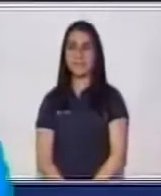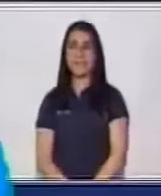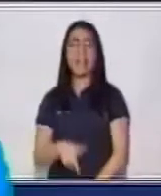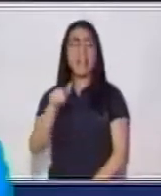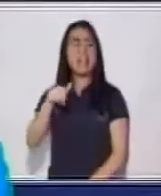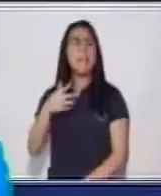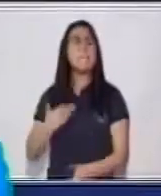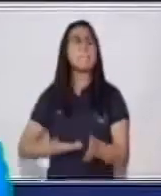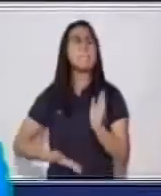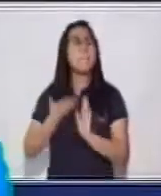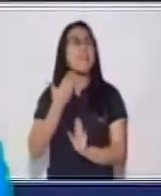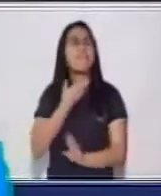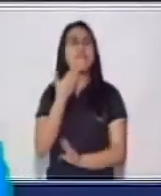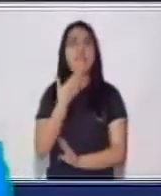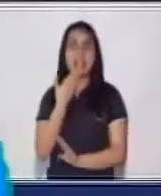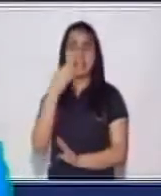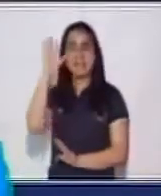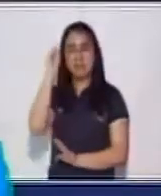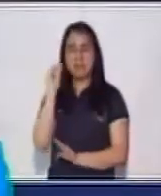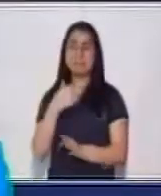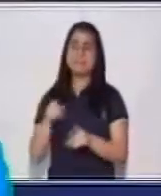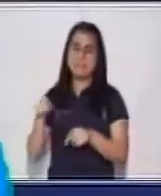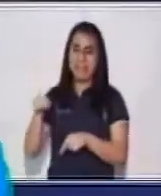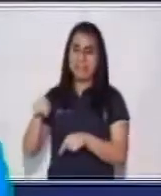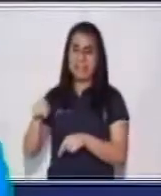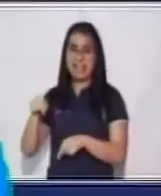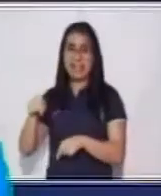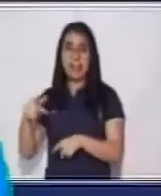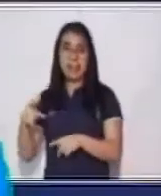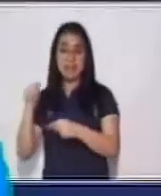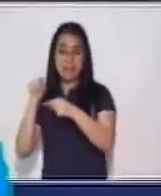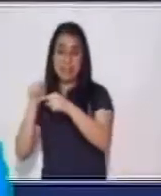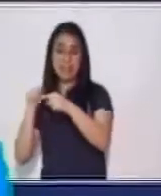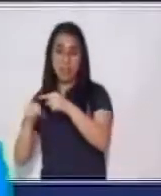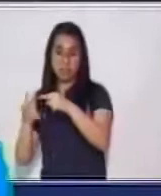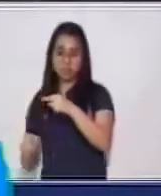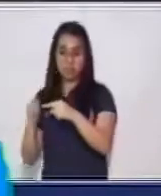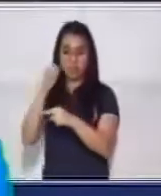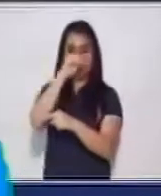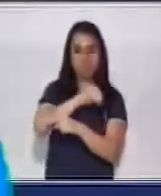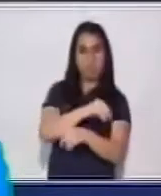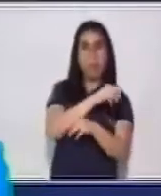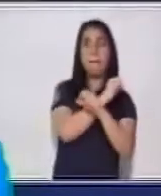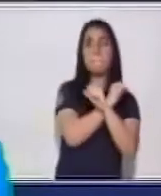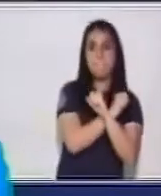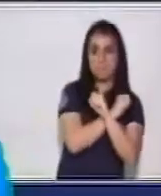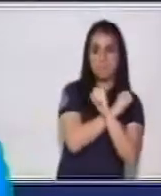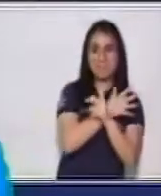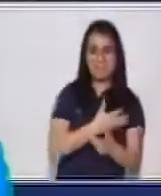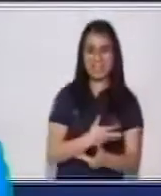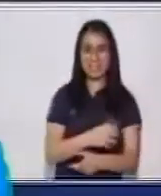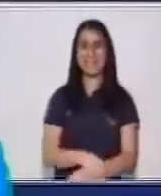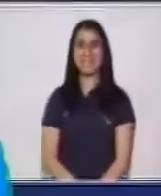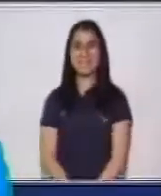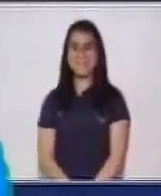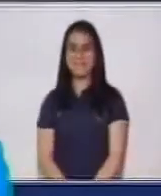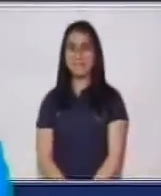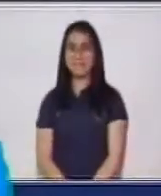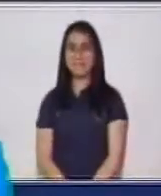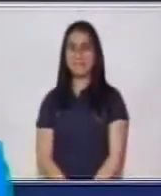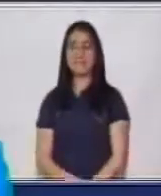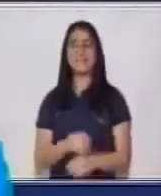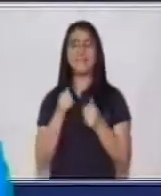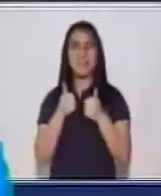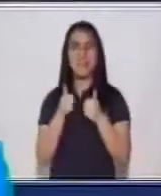de este lado va a pasar a multiplicar. Y entonces nos va a quedar 12 por el seno de 35 es